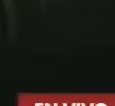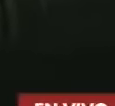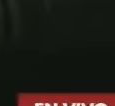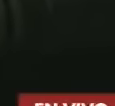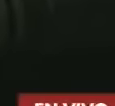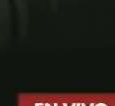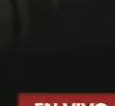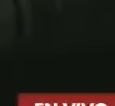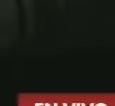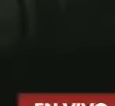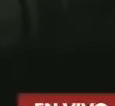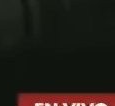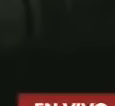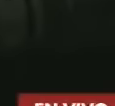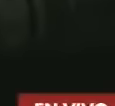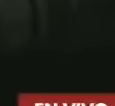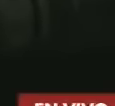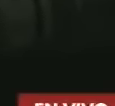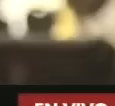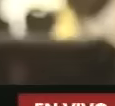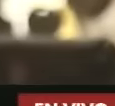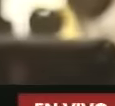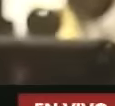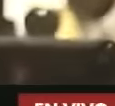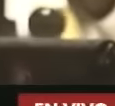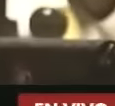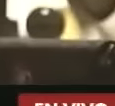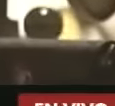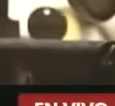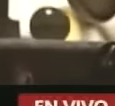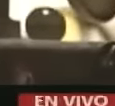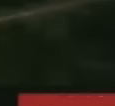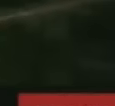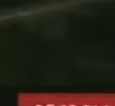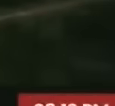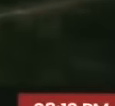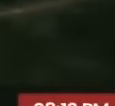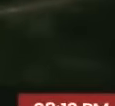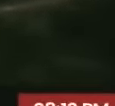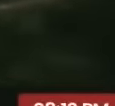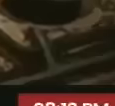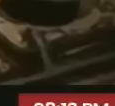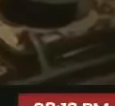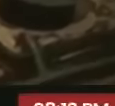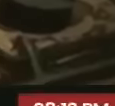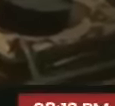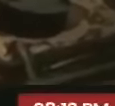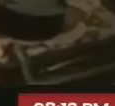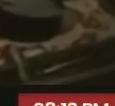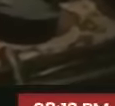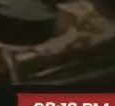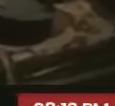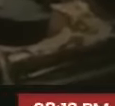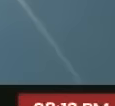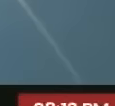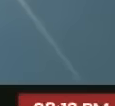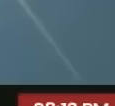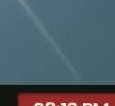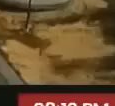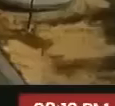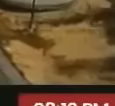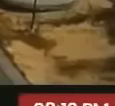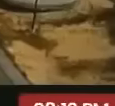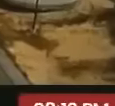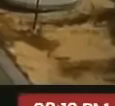La extracción y procesamiento de petróleo es la principal actividad económica del estado. Forma parte de la faja petrolífera